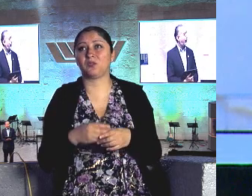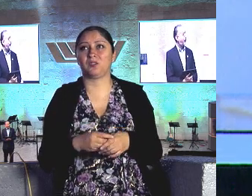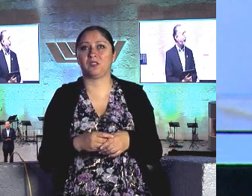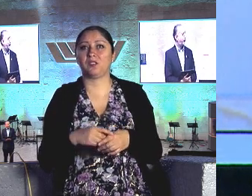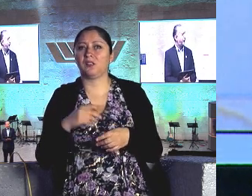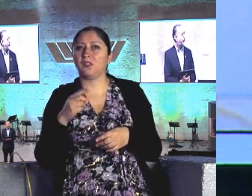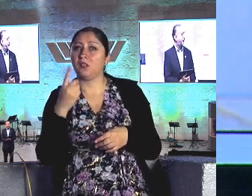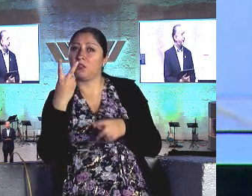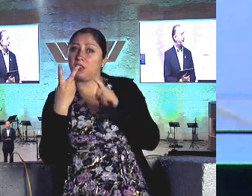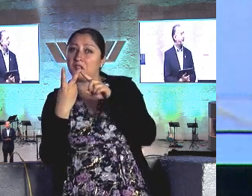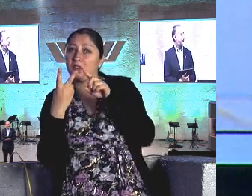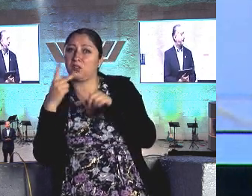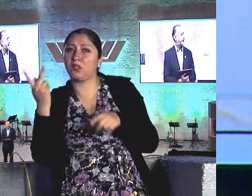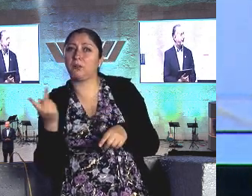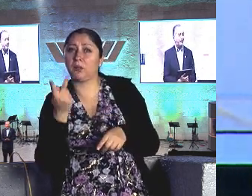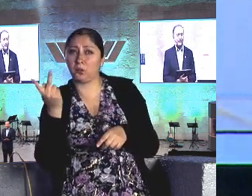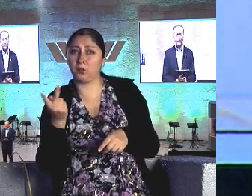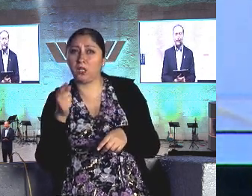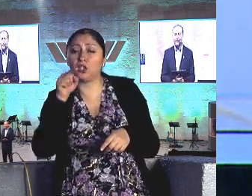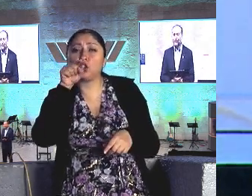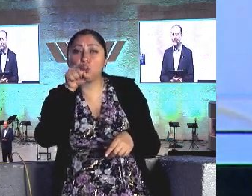feliz?